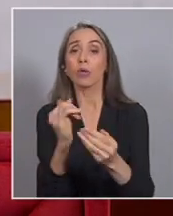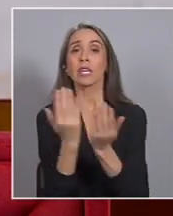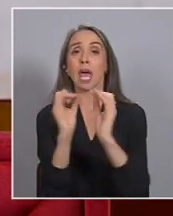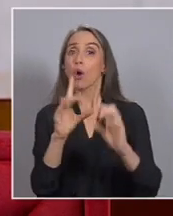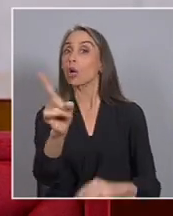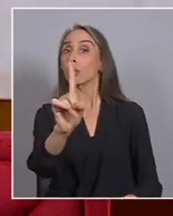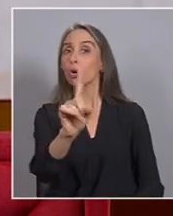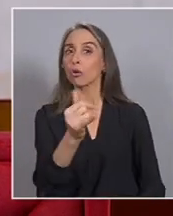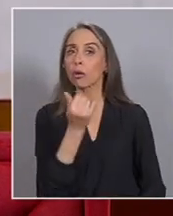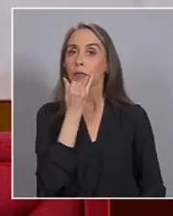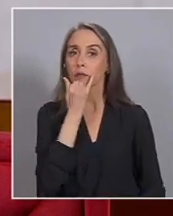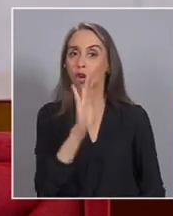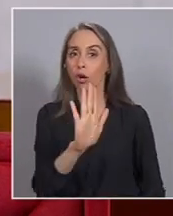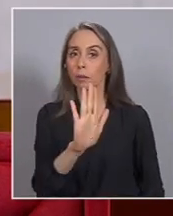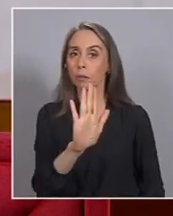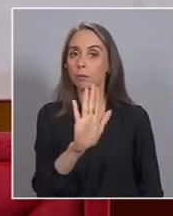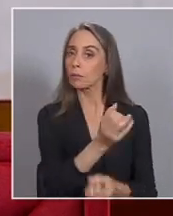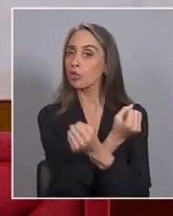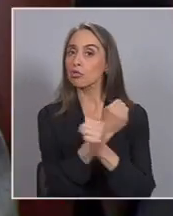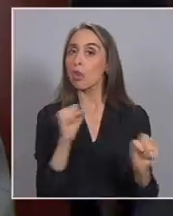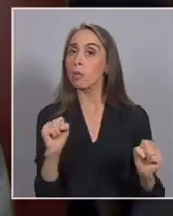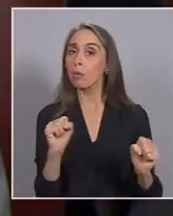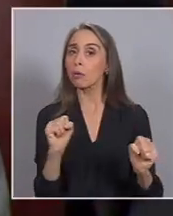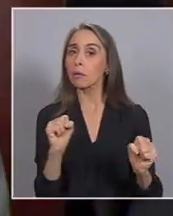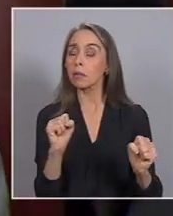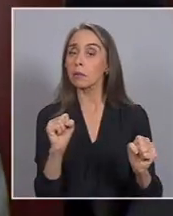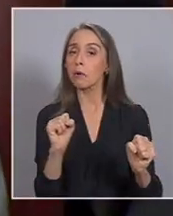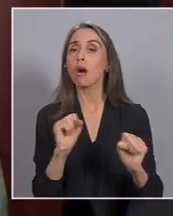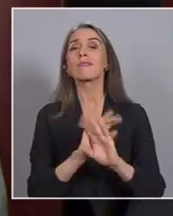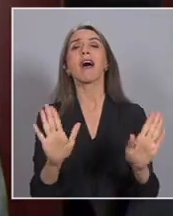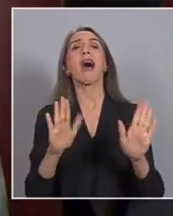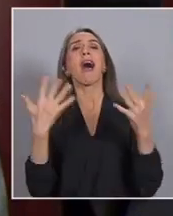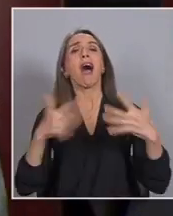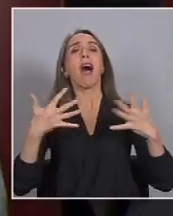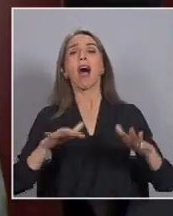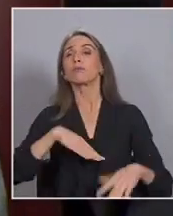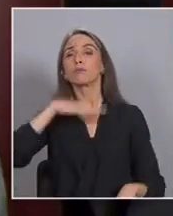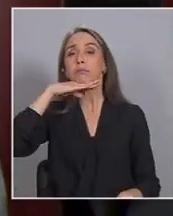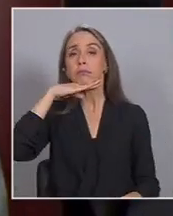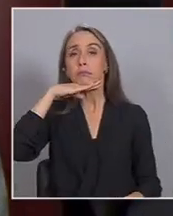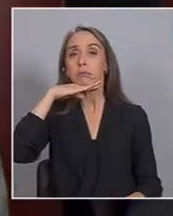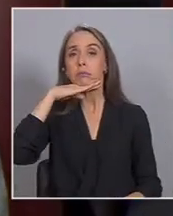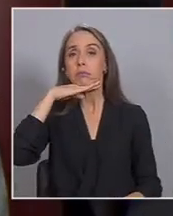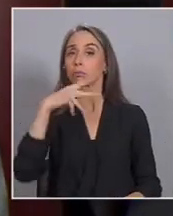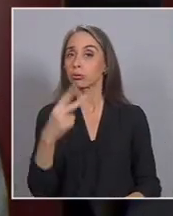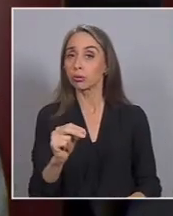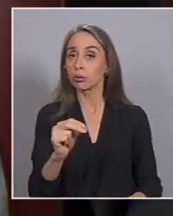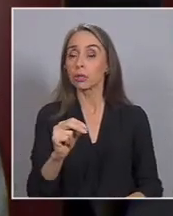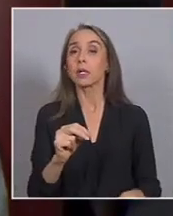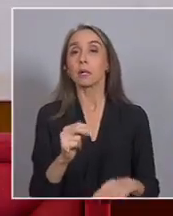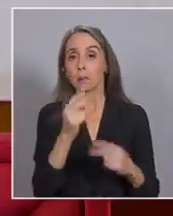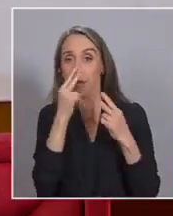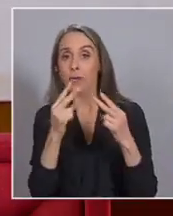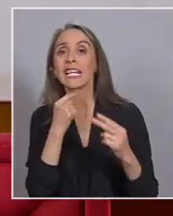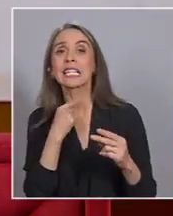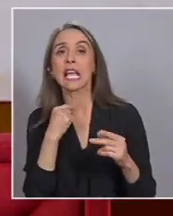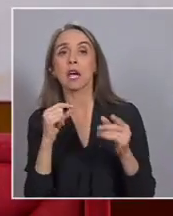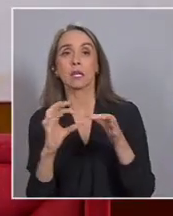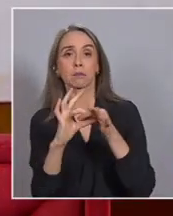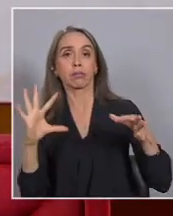equivoquemos. No podemos en ningún caso darnos por satisfechos. Pero las tendencias